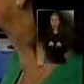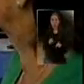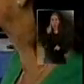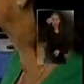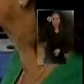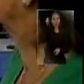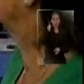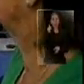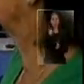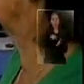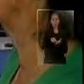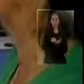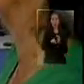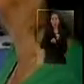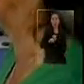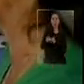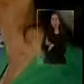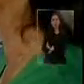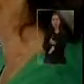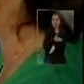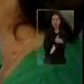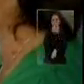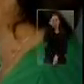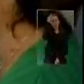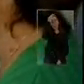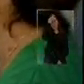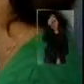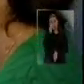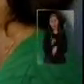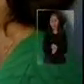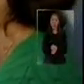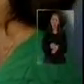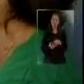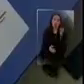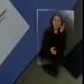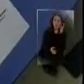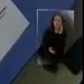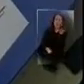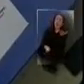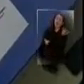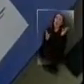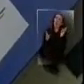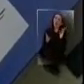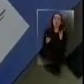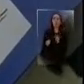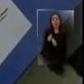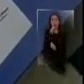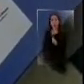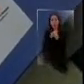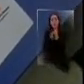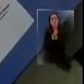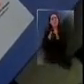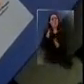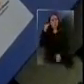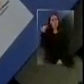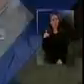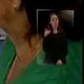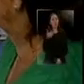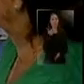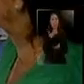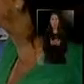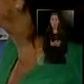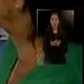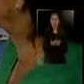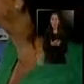haya inventado o diseñado para prevenir la enfermedad de Alzheimer. Eso sería maravilloso. Eso. Claro, así que la alimentación es muy esencial cuando